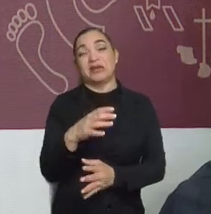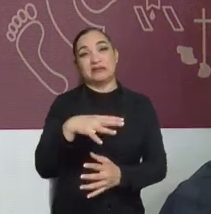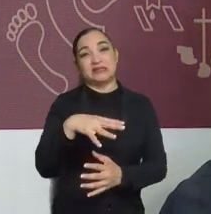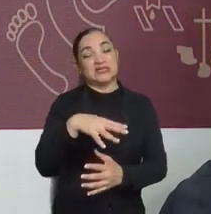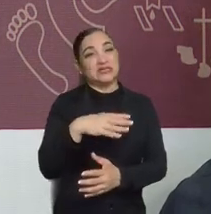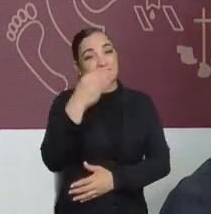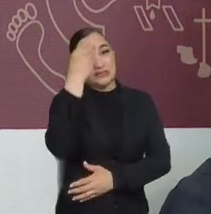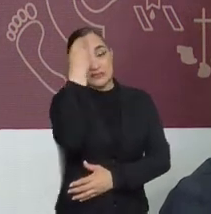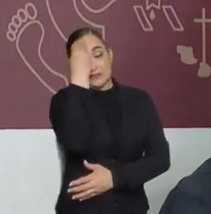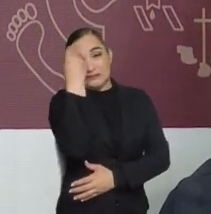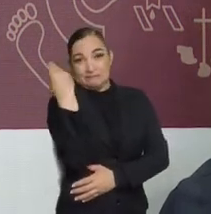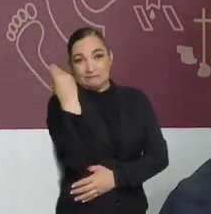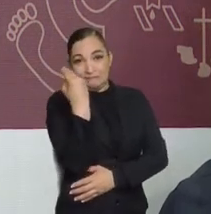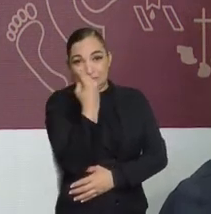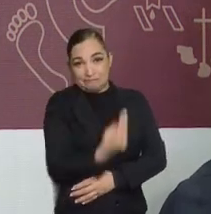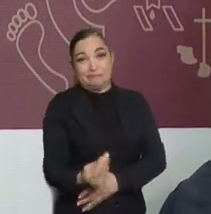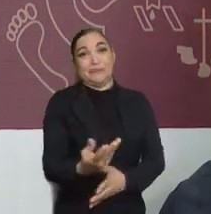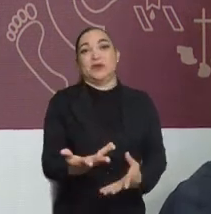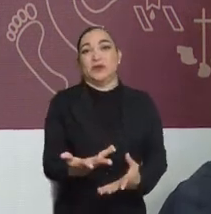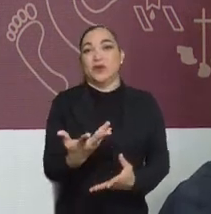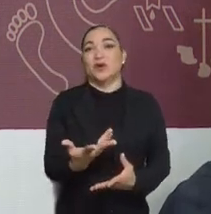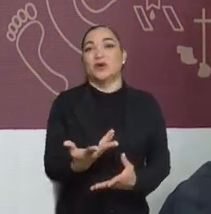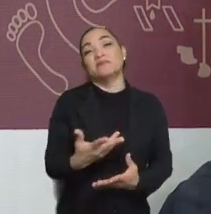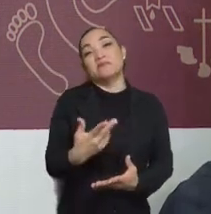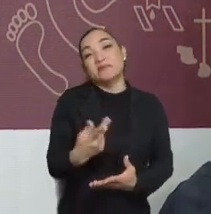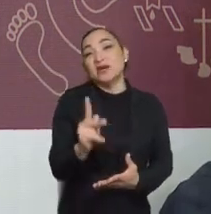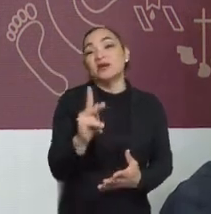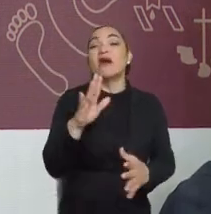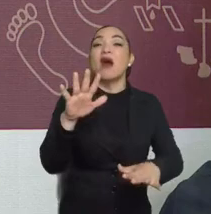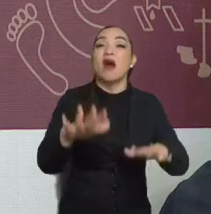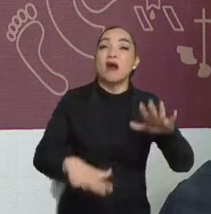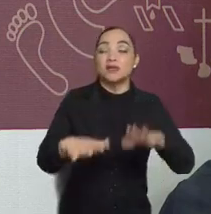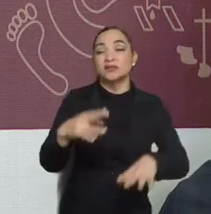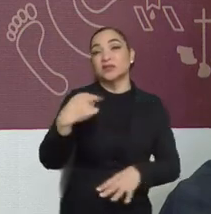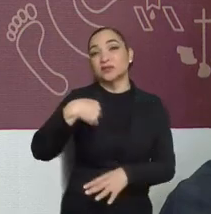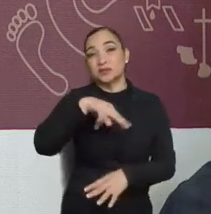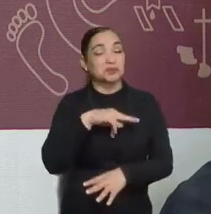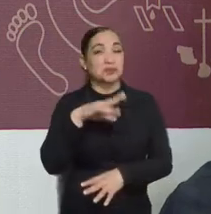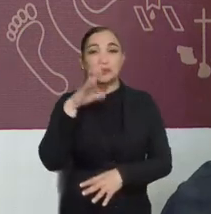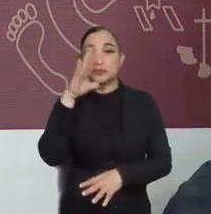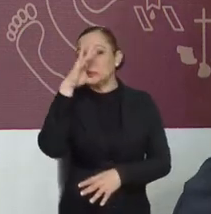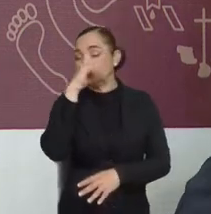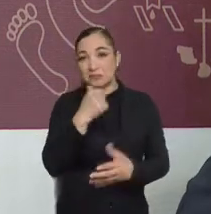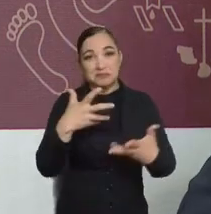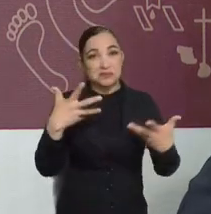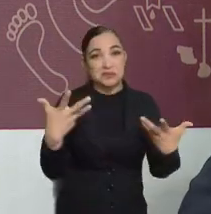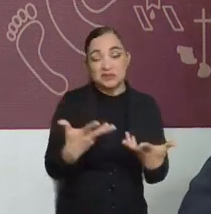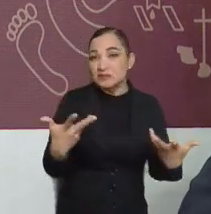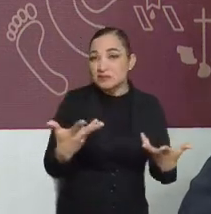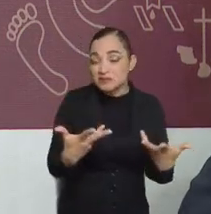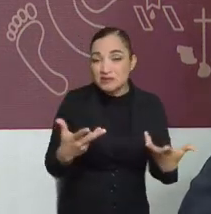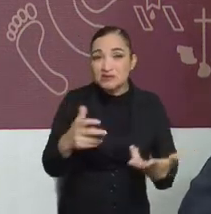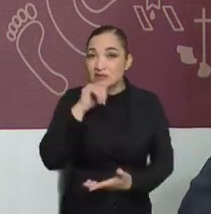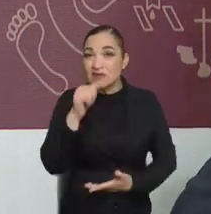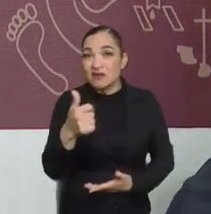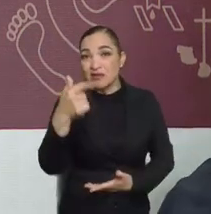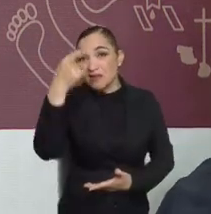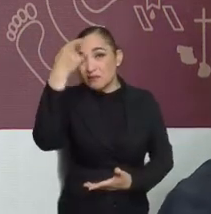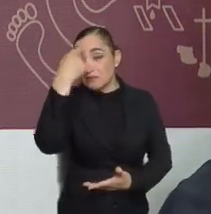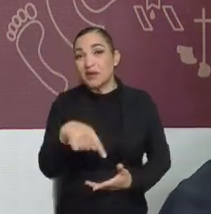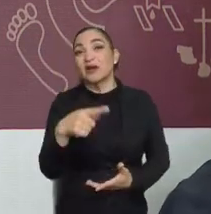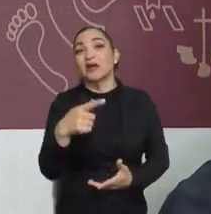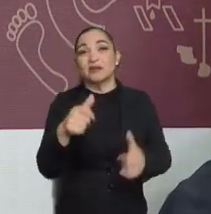pero escapan de nuestras manos a veces, y de todas maneras ocurren algunos, como este